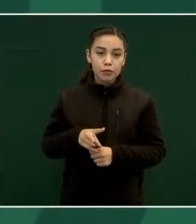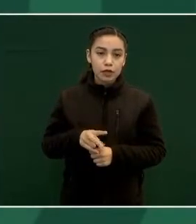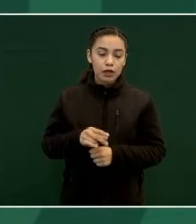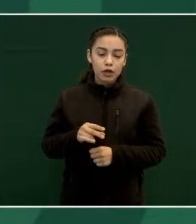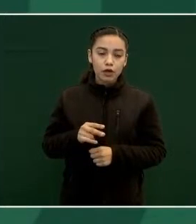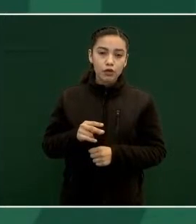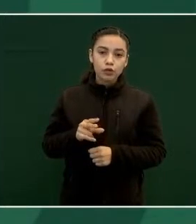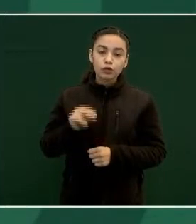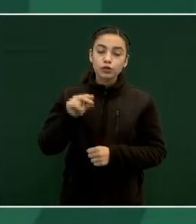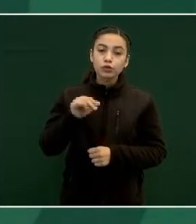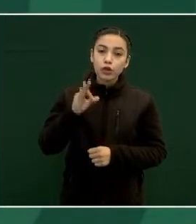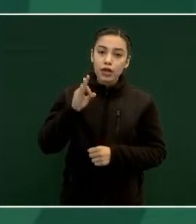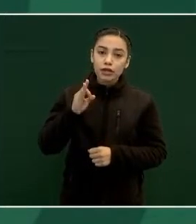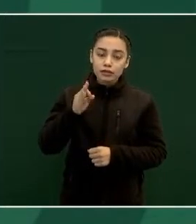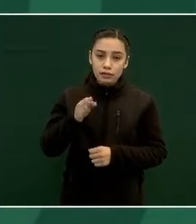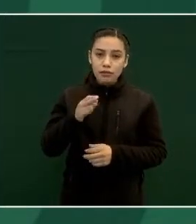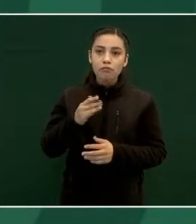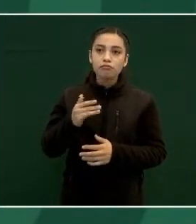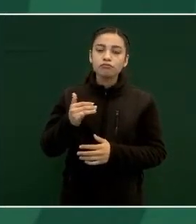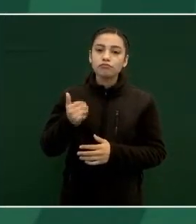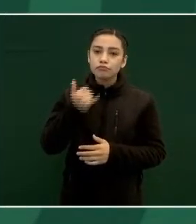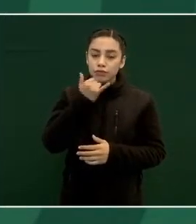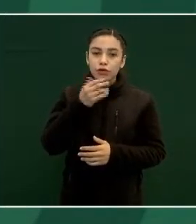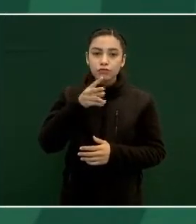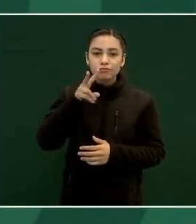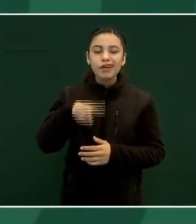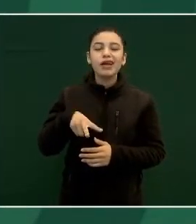ya son más de 20 detenidos,